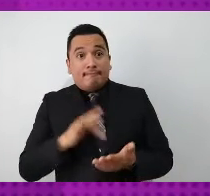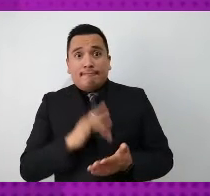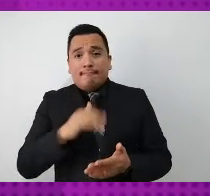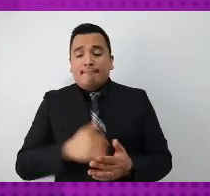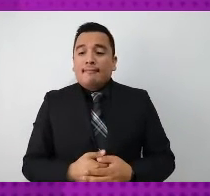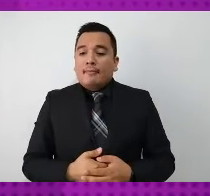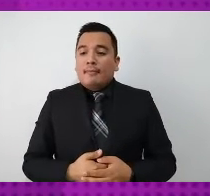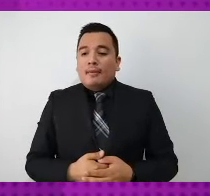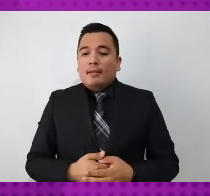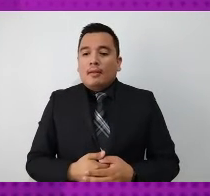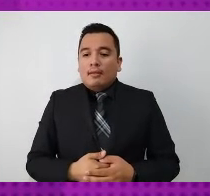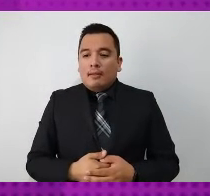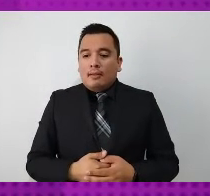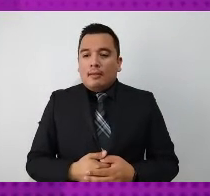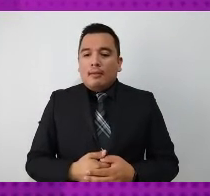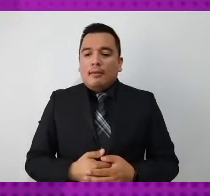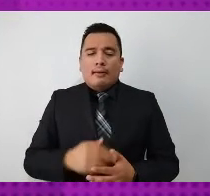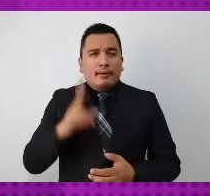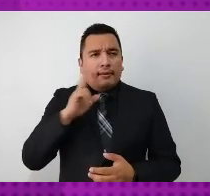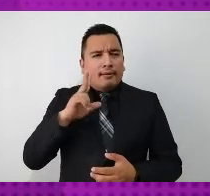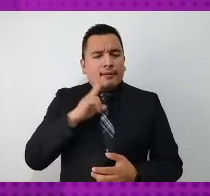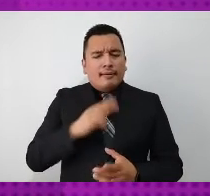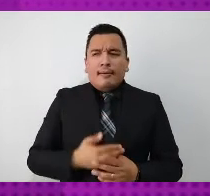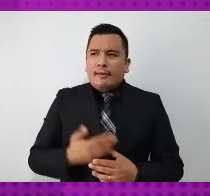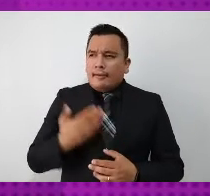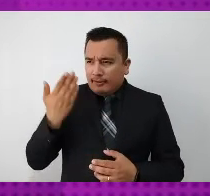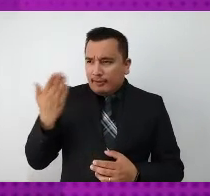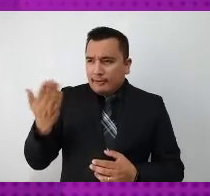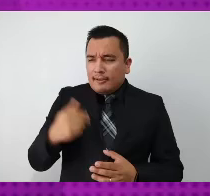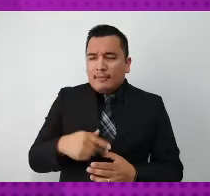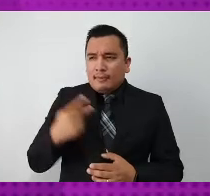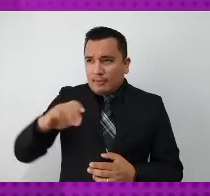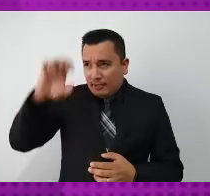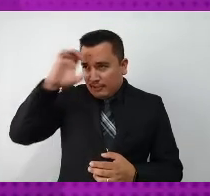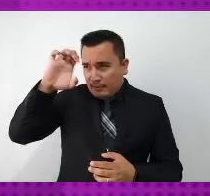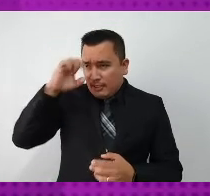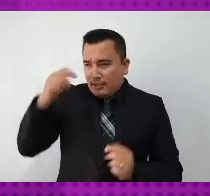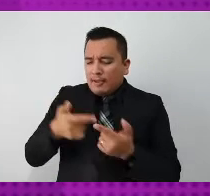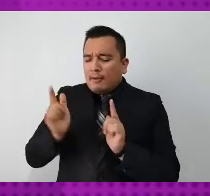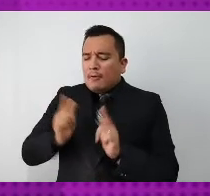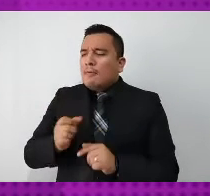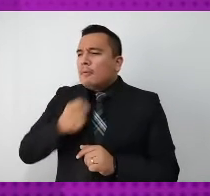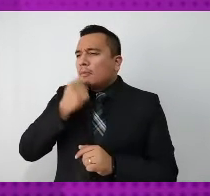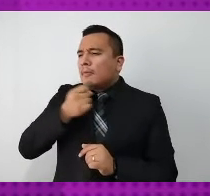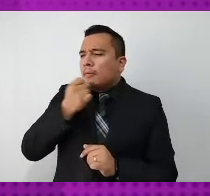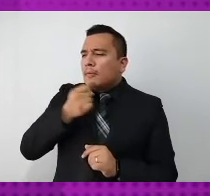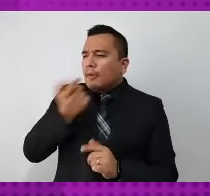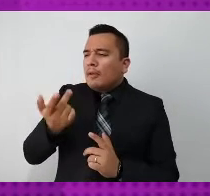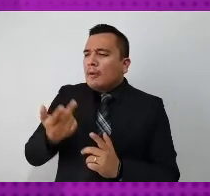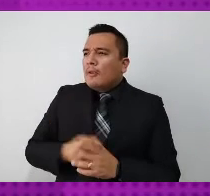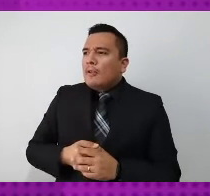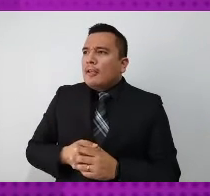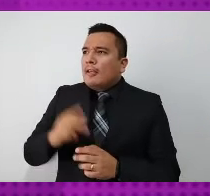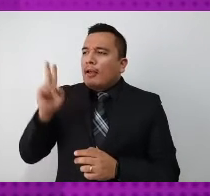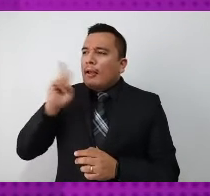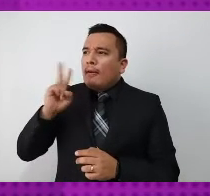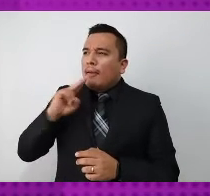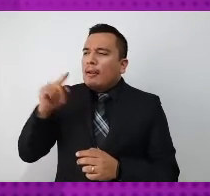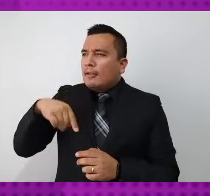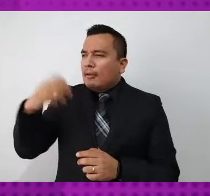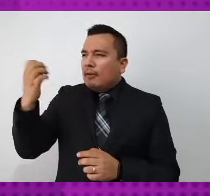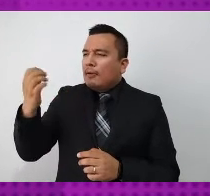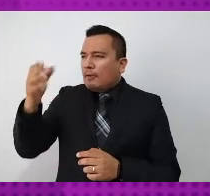como experta y la tu participación en la mesa de adultos mayores en el foro de inclusión para el estado de coahuila